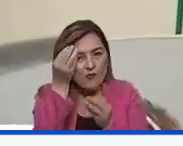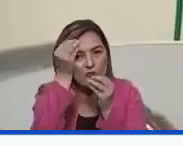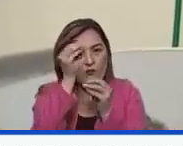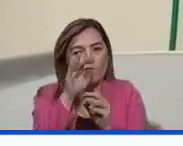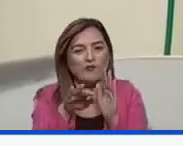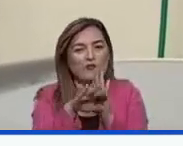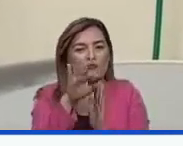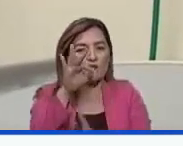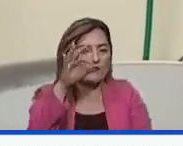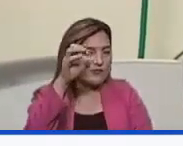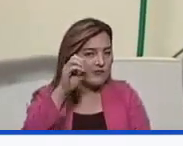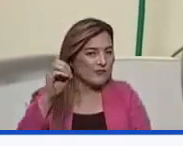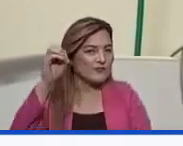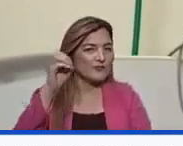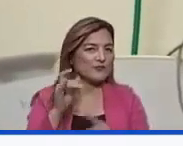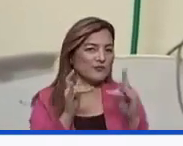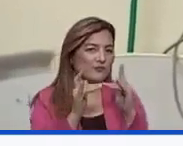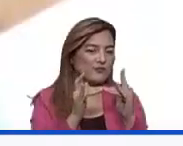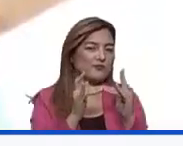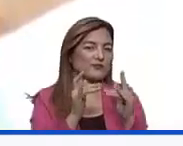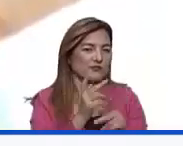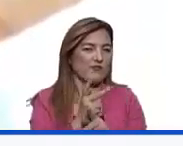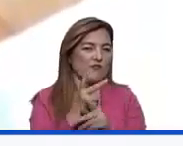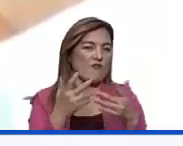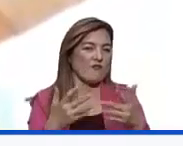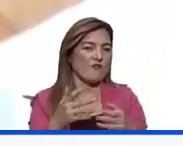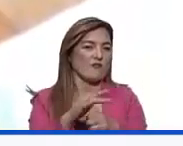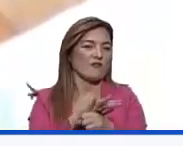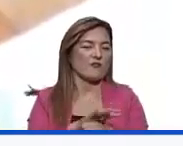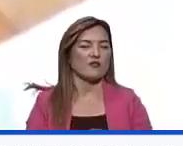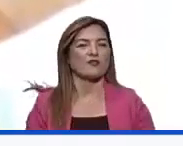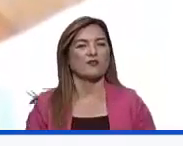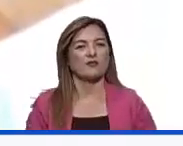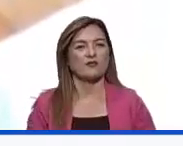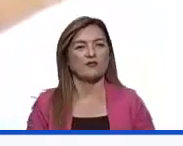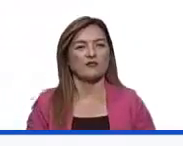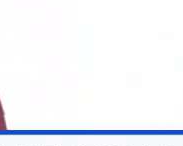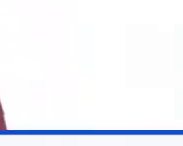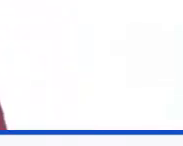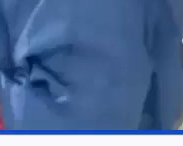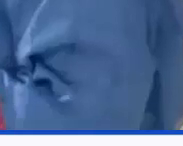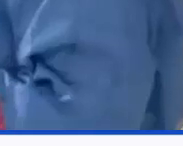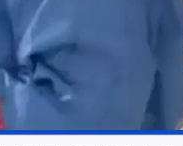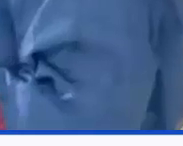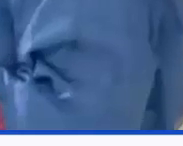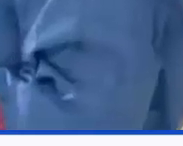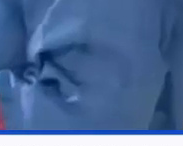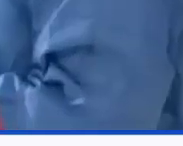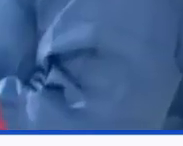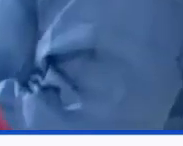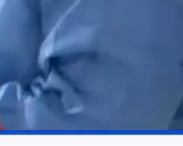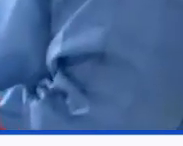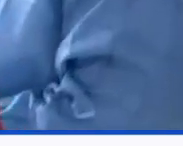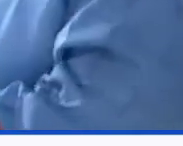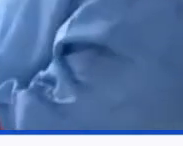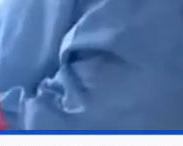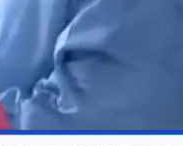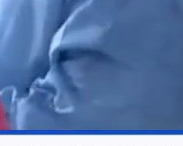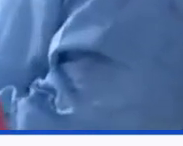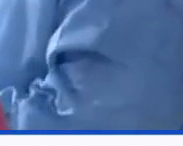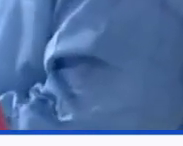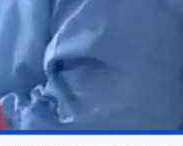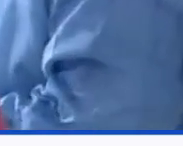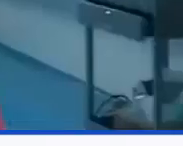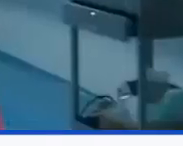ciudad más del 90% de camas de cuidados intensivos están ocupadas y más del 76% de las áreas de hospitalización